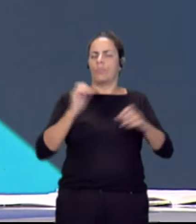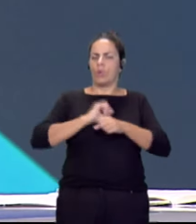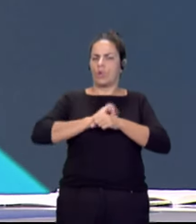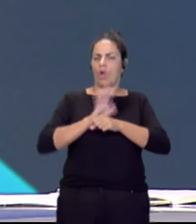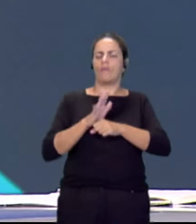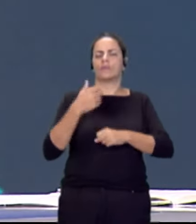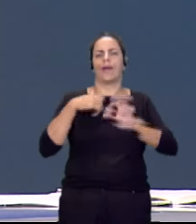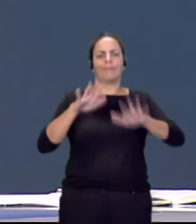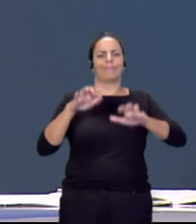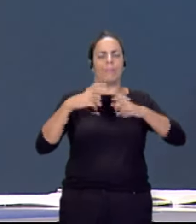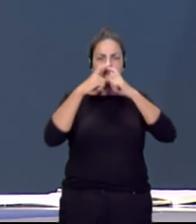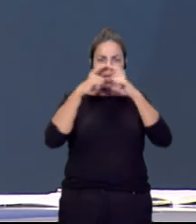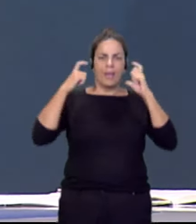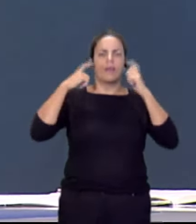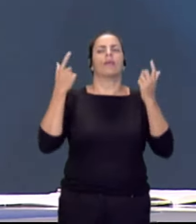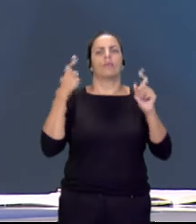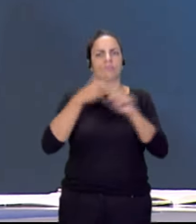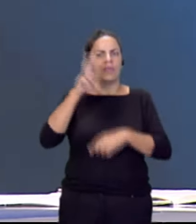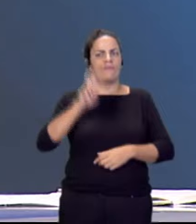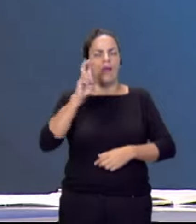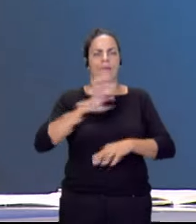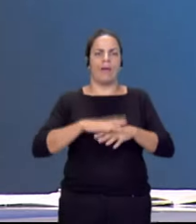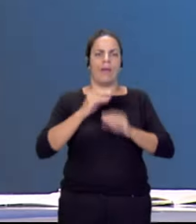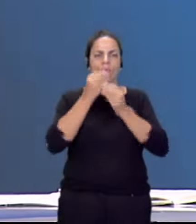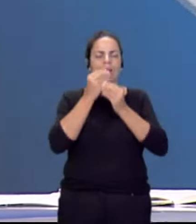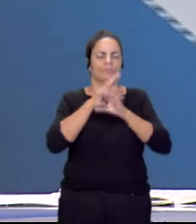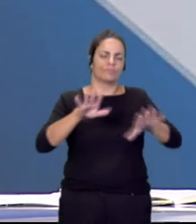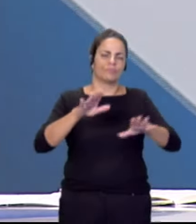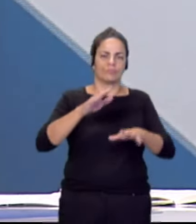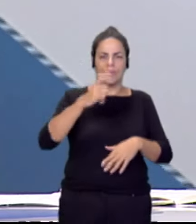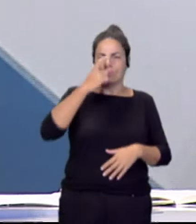una fórmula eficaz para reducir los contagios de gripe o COVID.